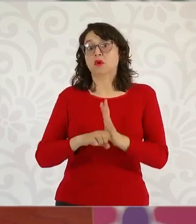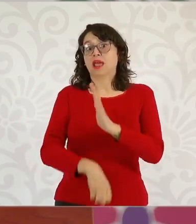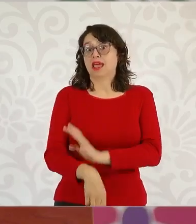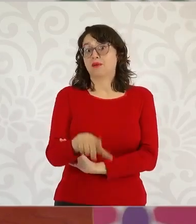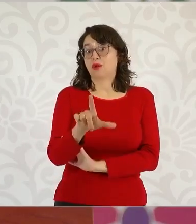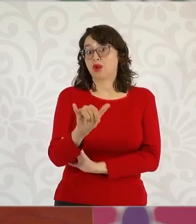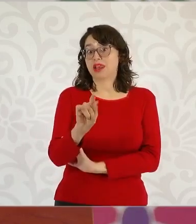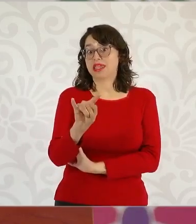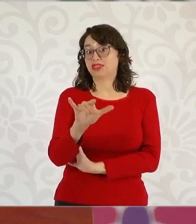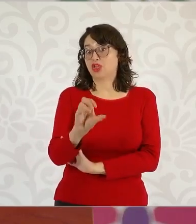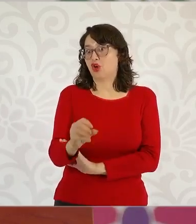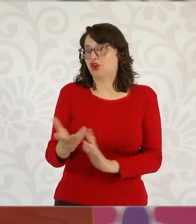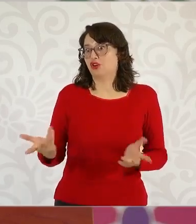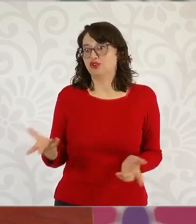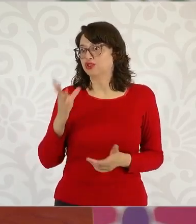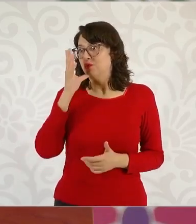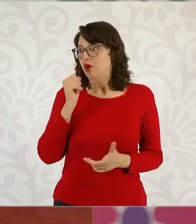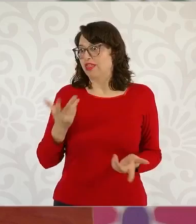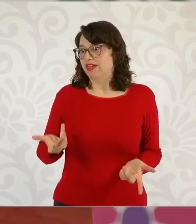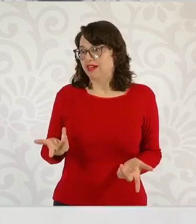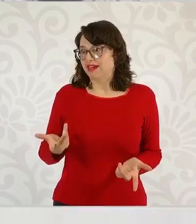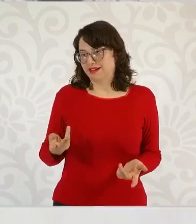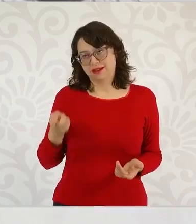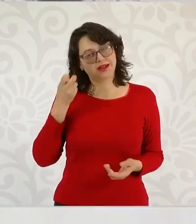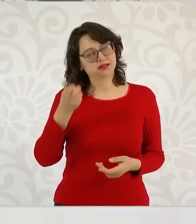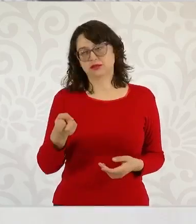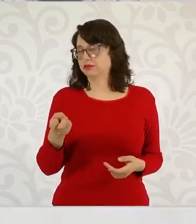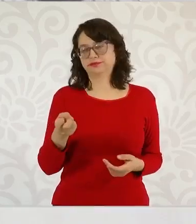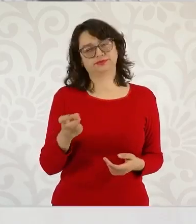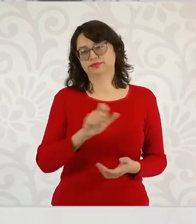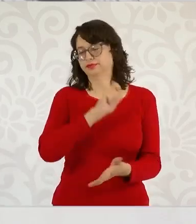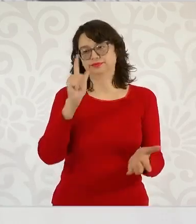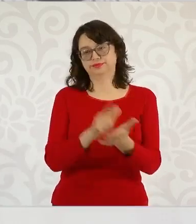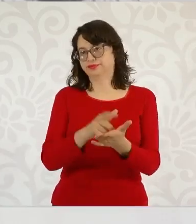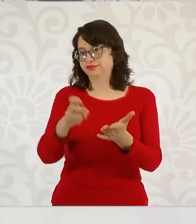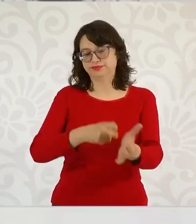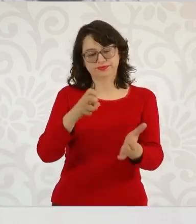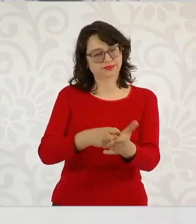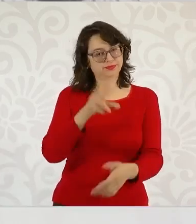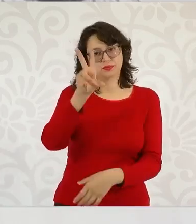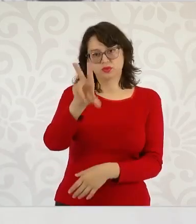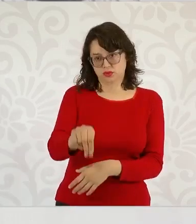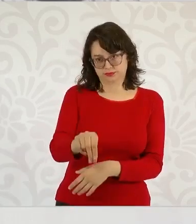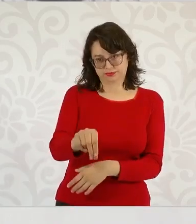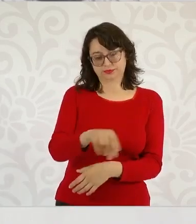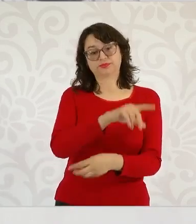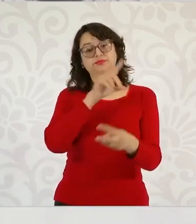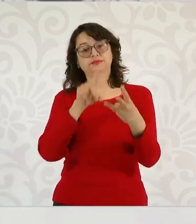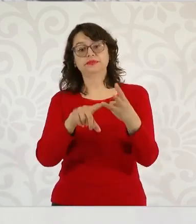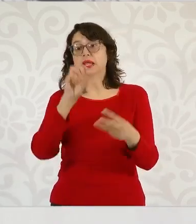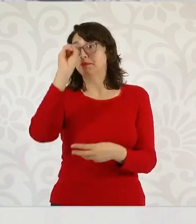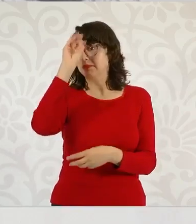podido desarrollarse en ciertas zonas. Entonces, la minería es una actividad de